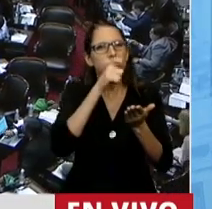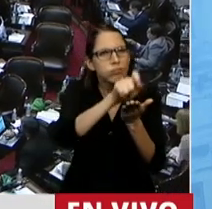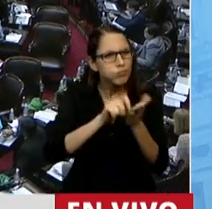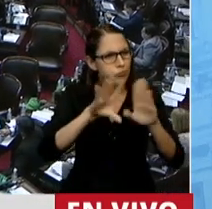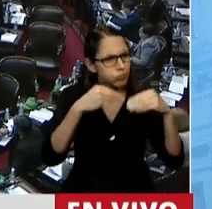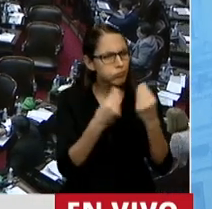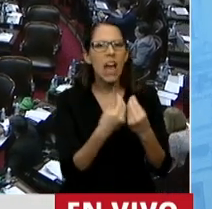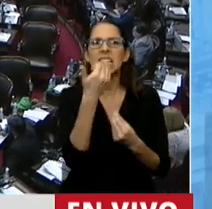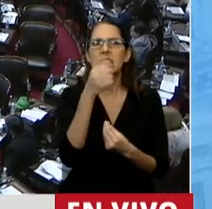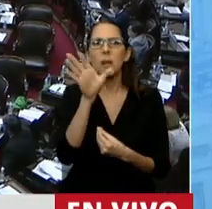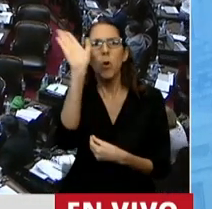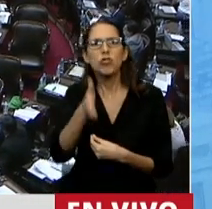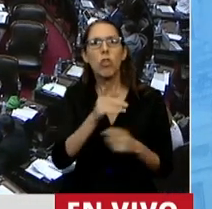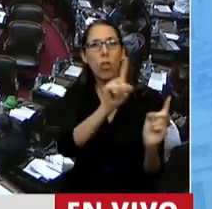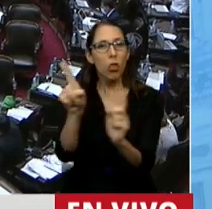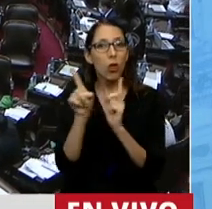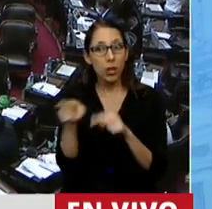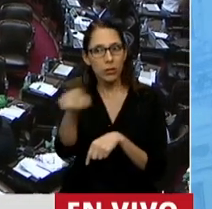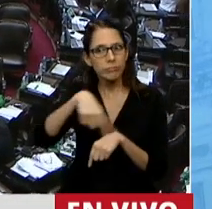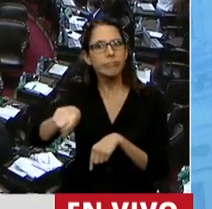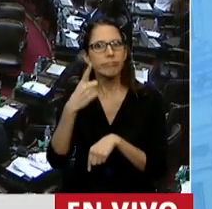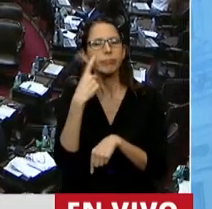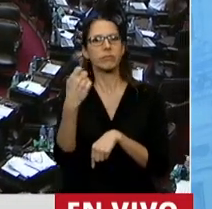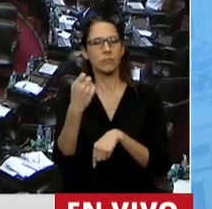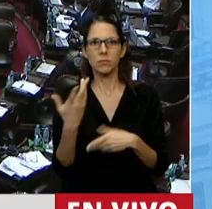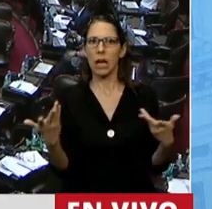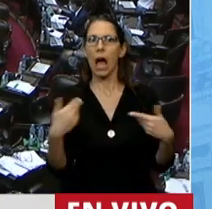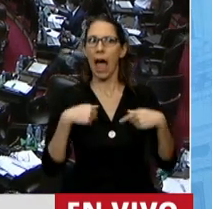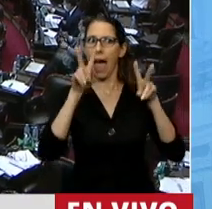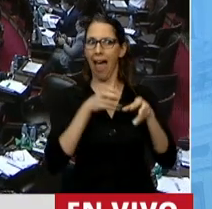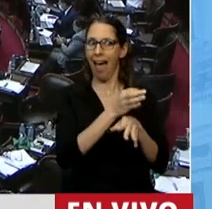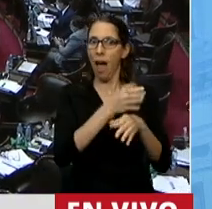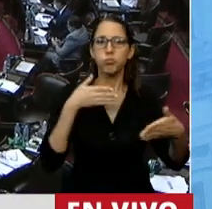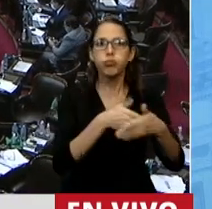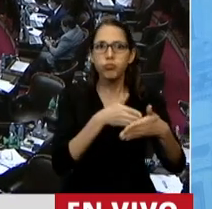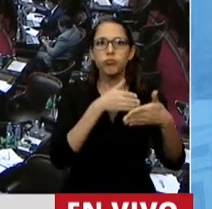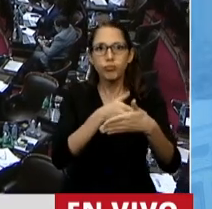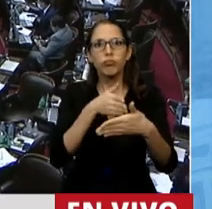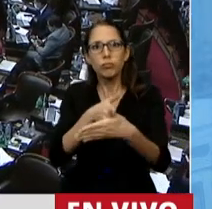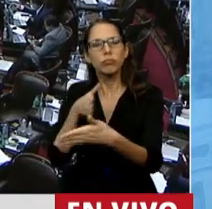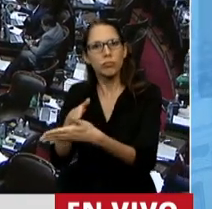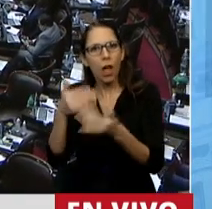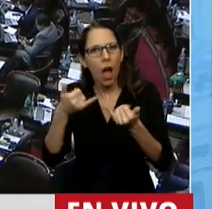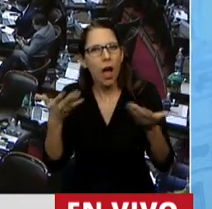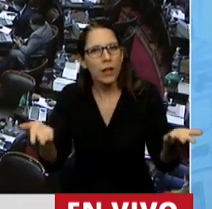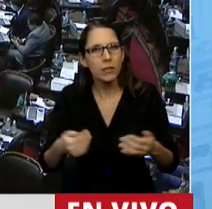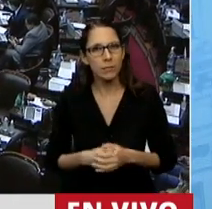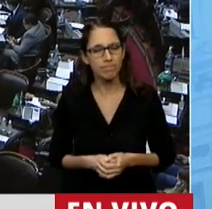60% de los docentes ven obstáculos en la implementación de la ESI. Por eso entonces